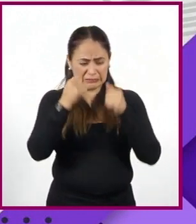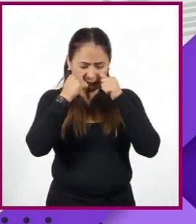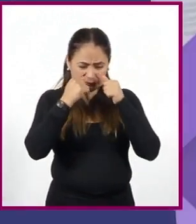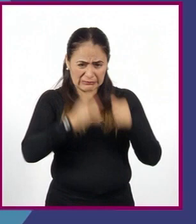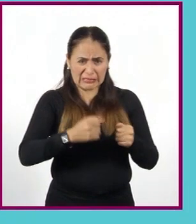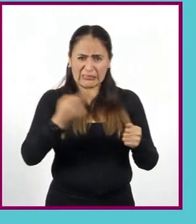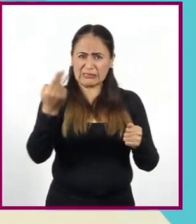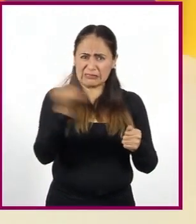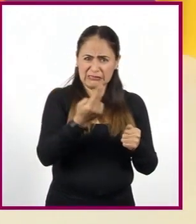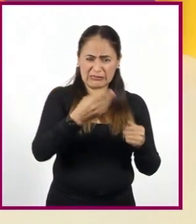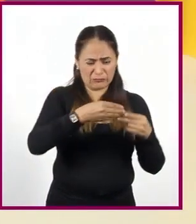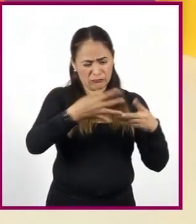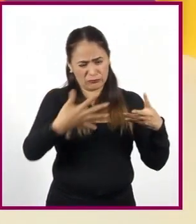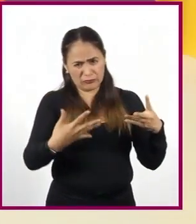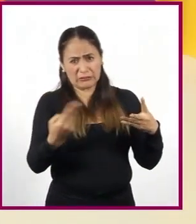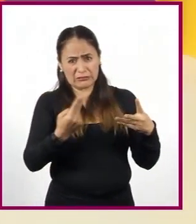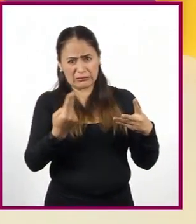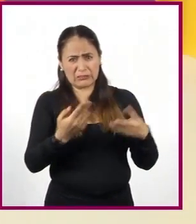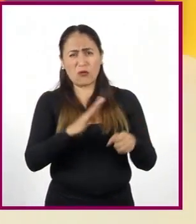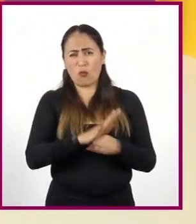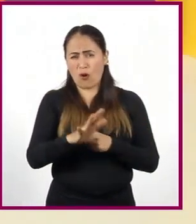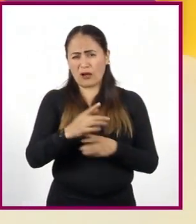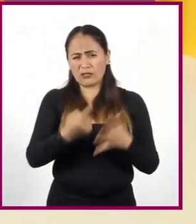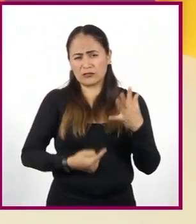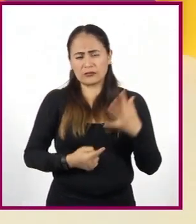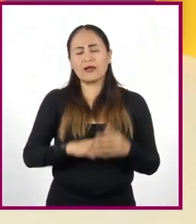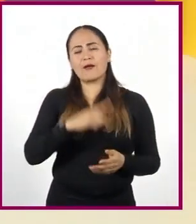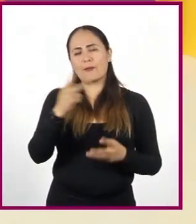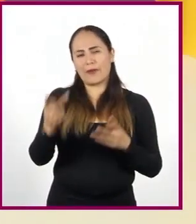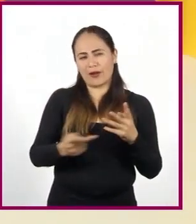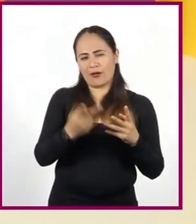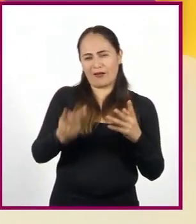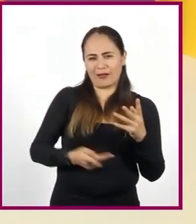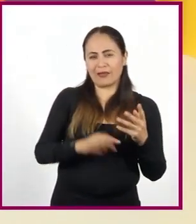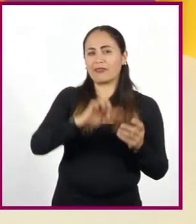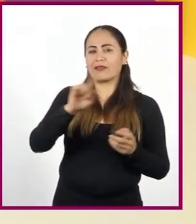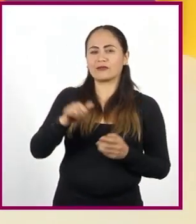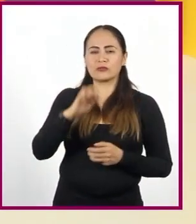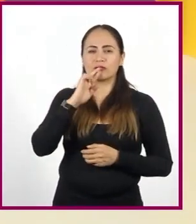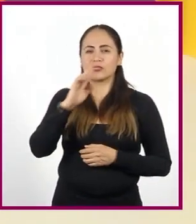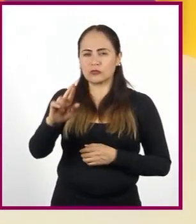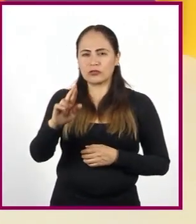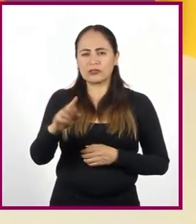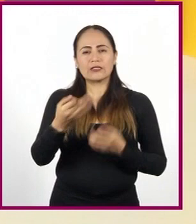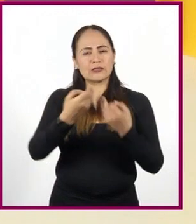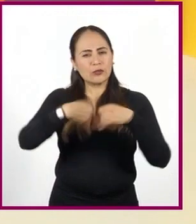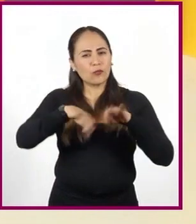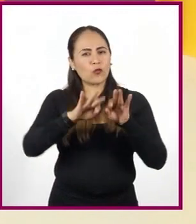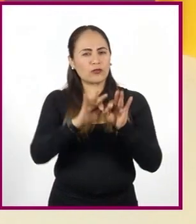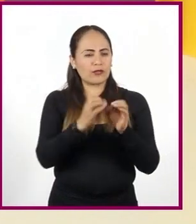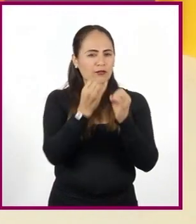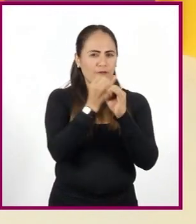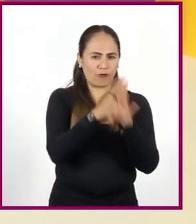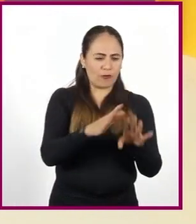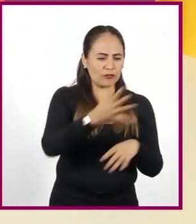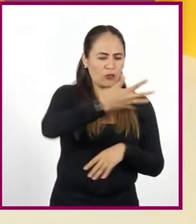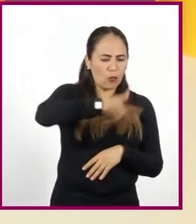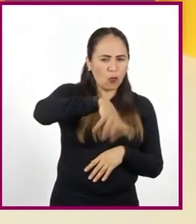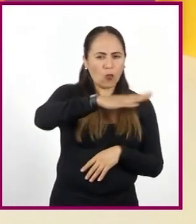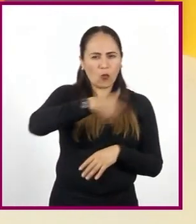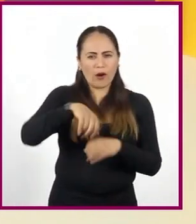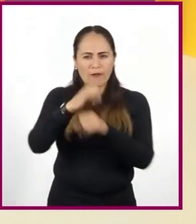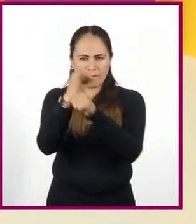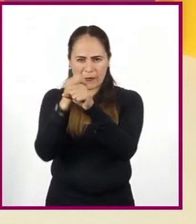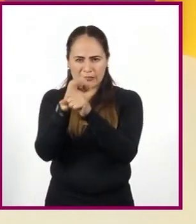urgencia? Para poder resolver estos cuestionamientos es importante que consulten diferentes fuentes de información que